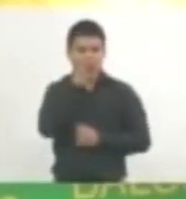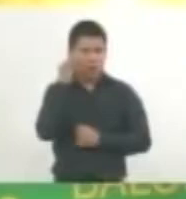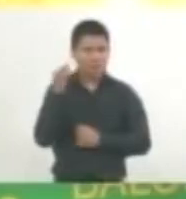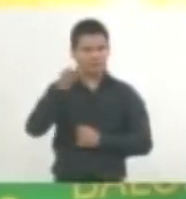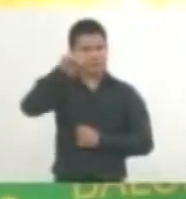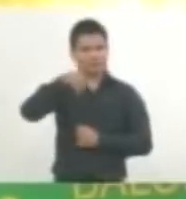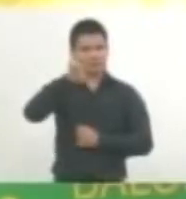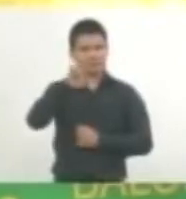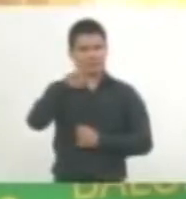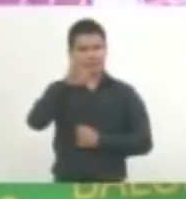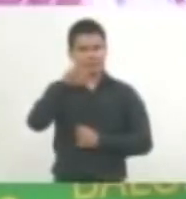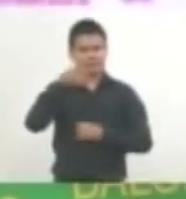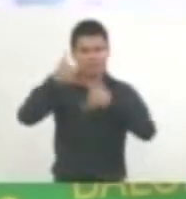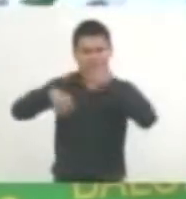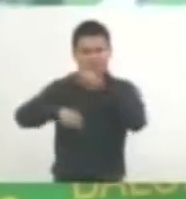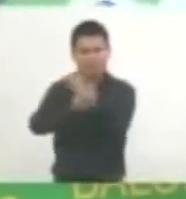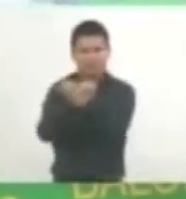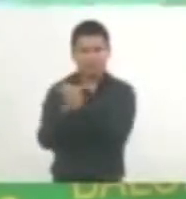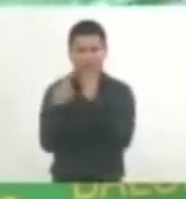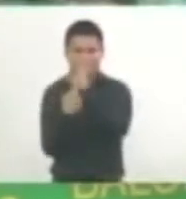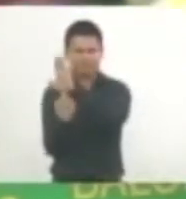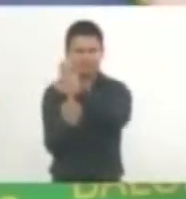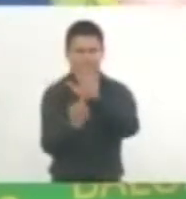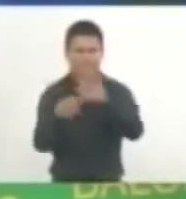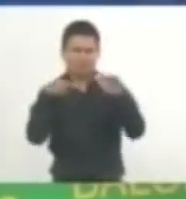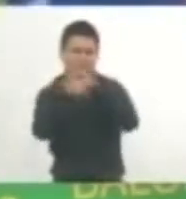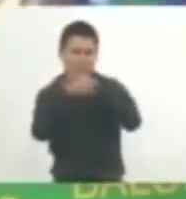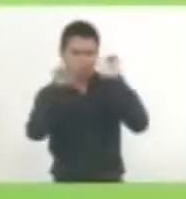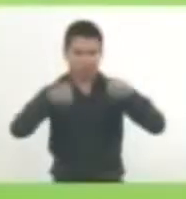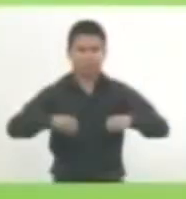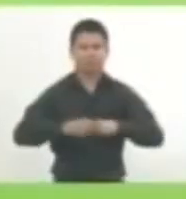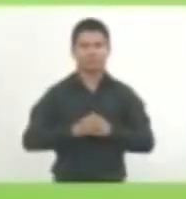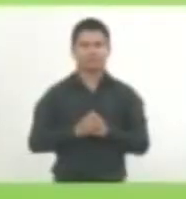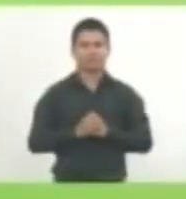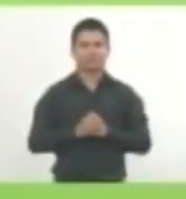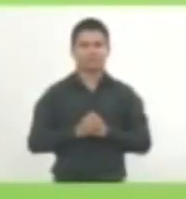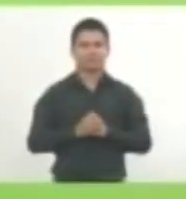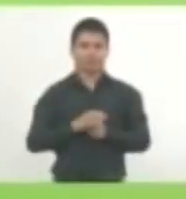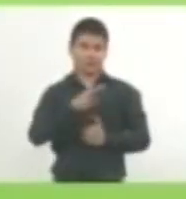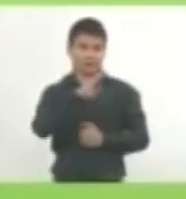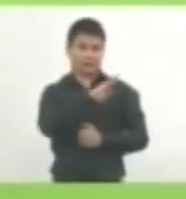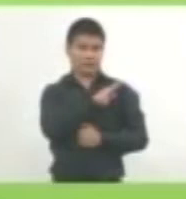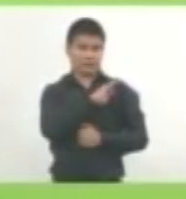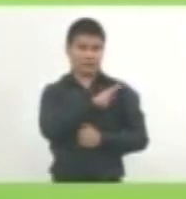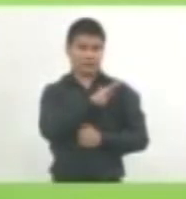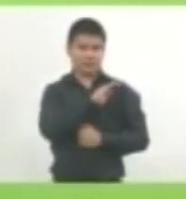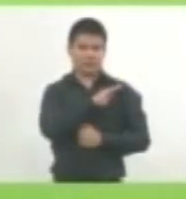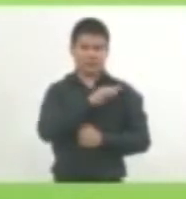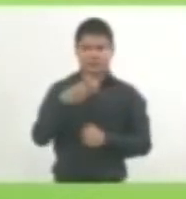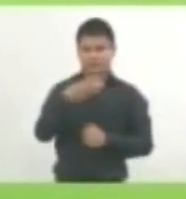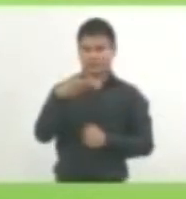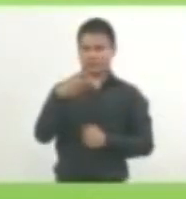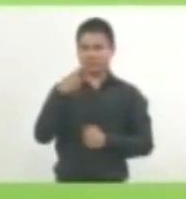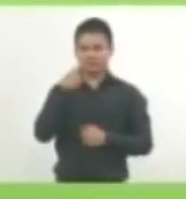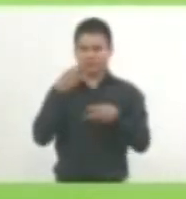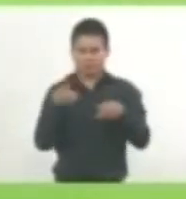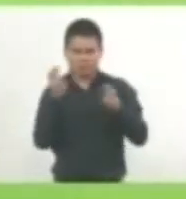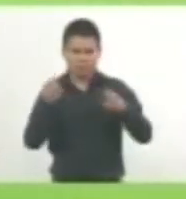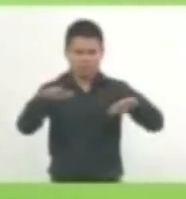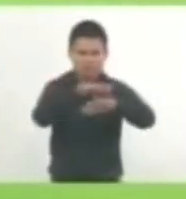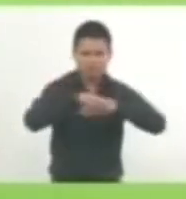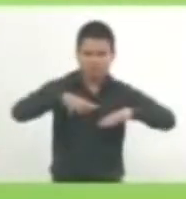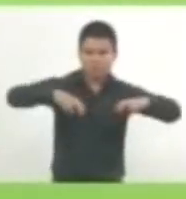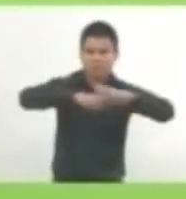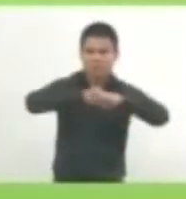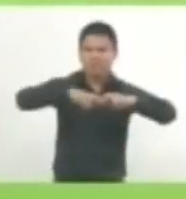dispuesto a demostrar su mejor momento con la tricolor. La alcaldía de Galapa inauguró un nuevo parque en Villa